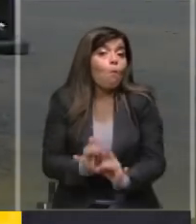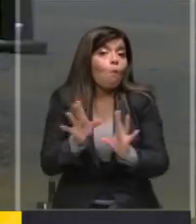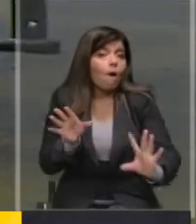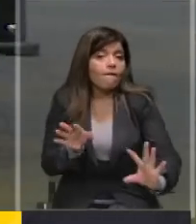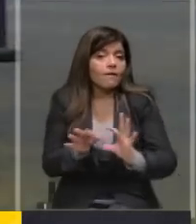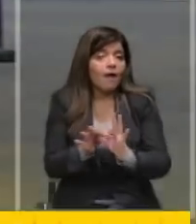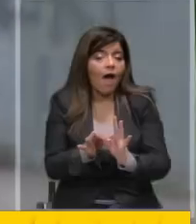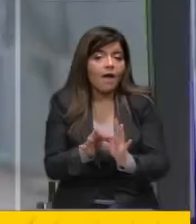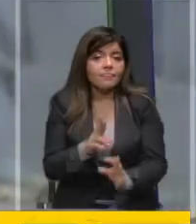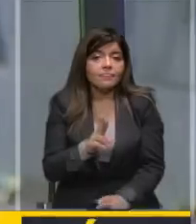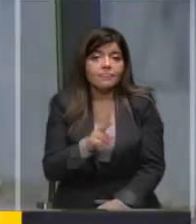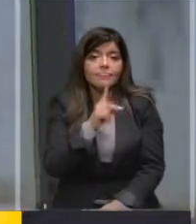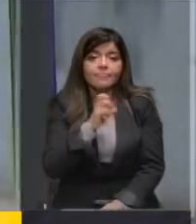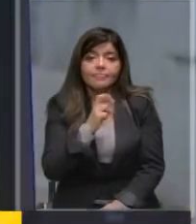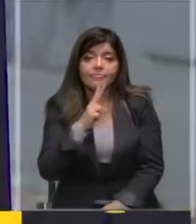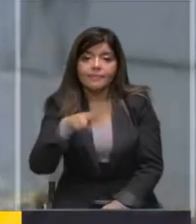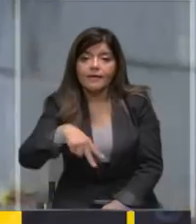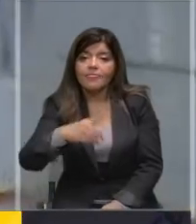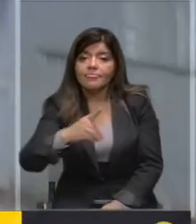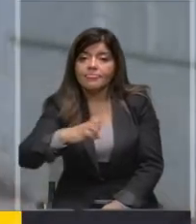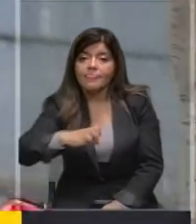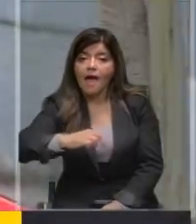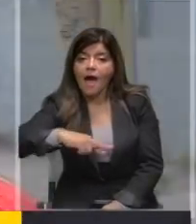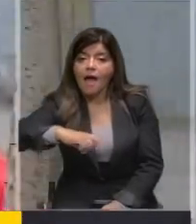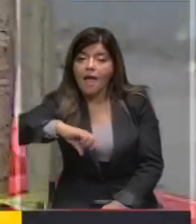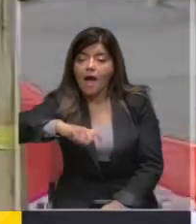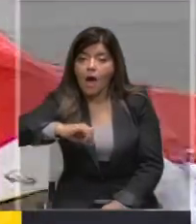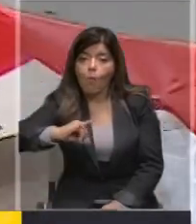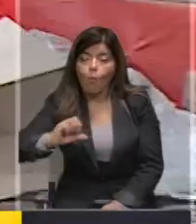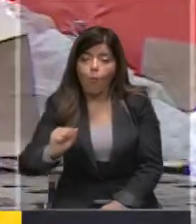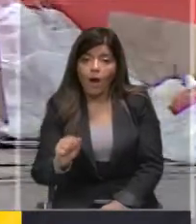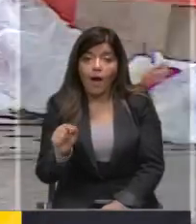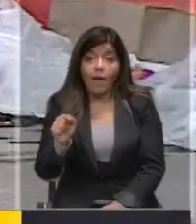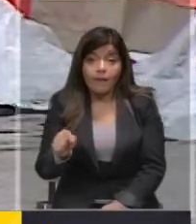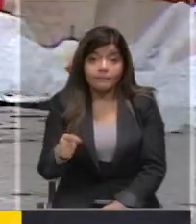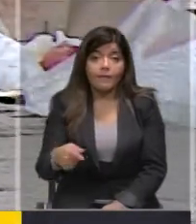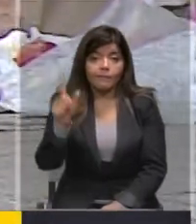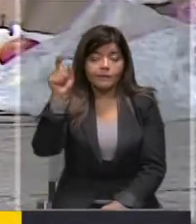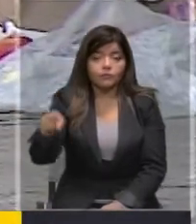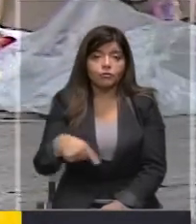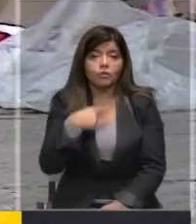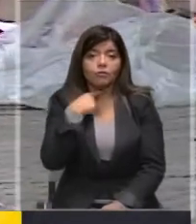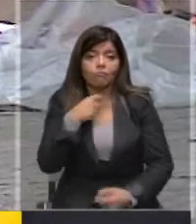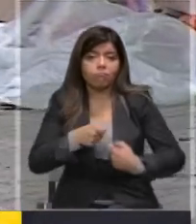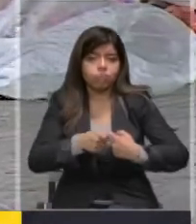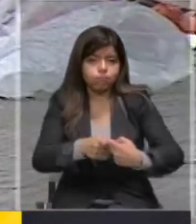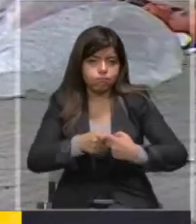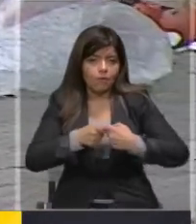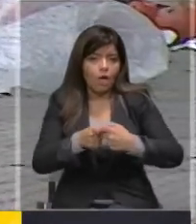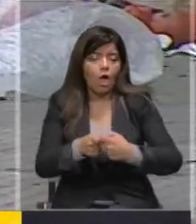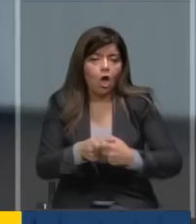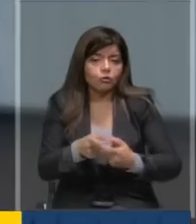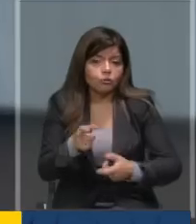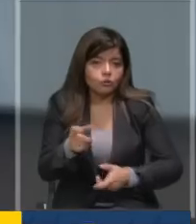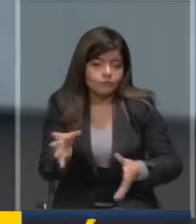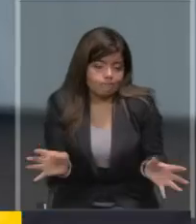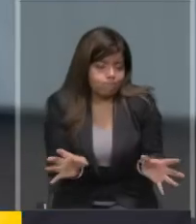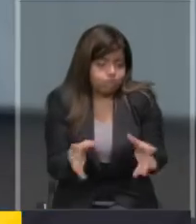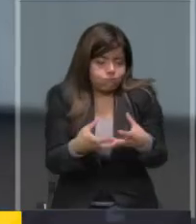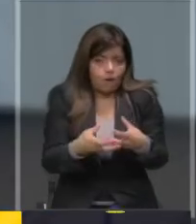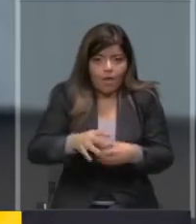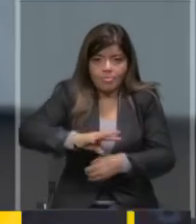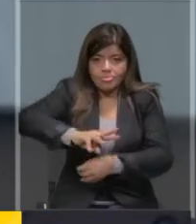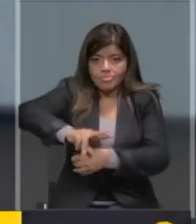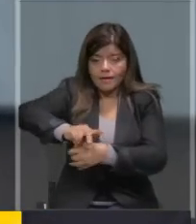el tren de aragua y que se podría tratar a lo mejor de que esta persona está víctima habría tenido rencillas con estas mega bandas criminales